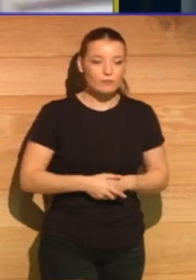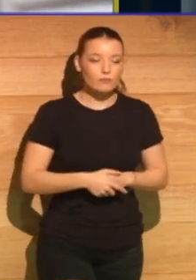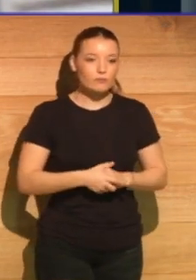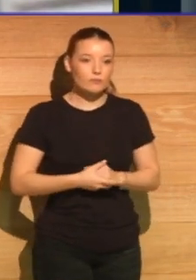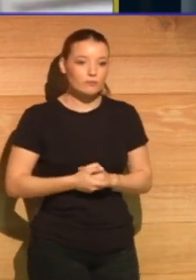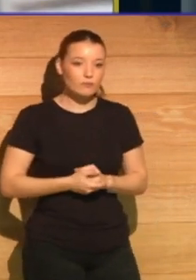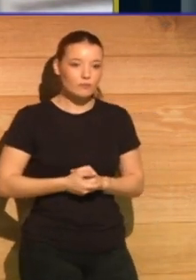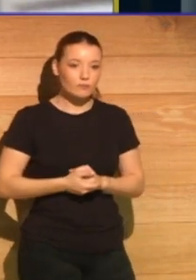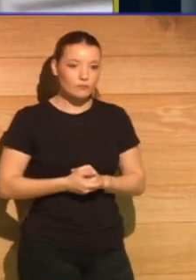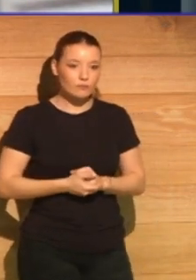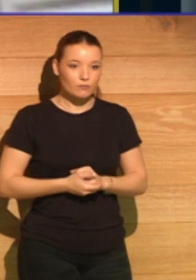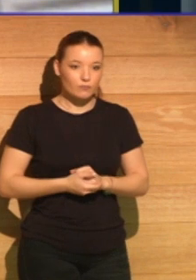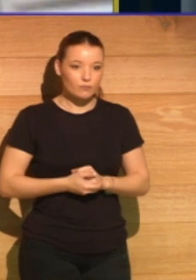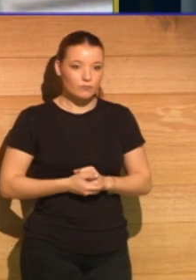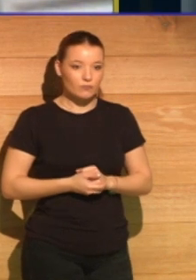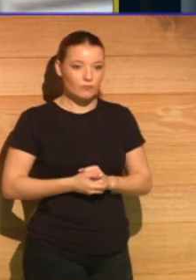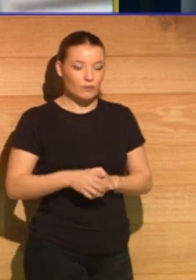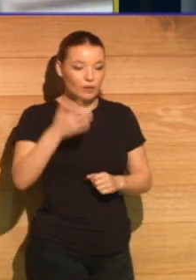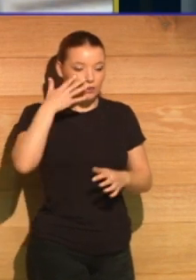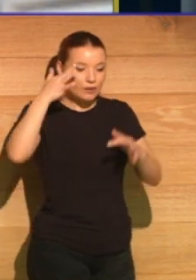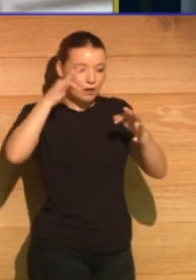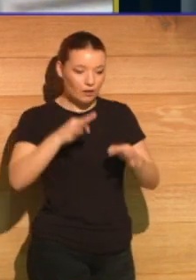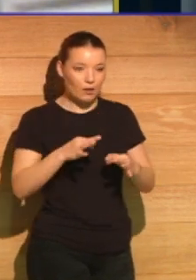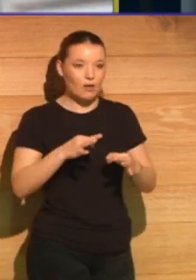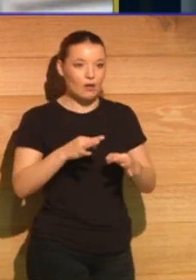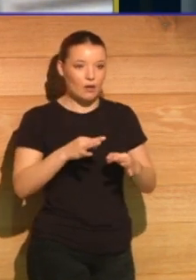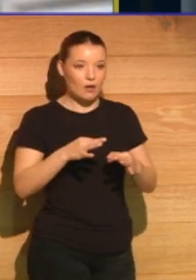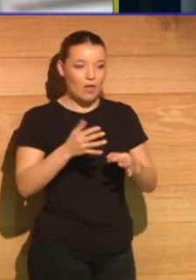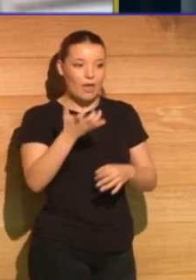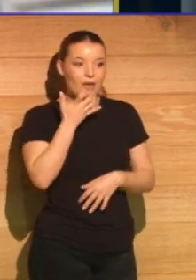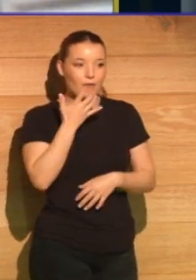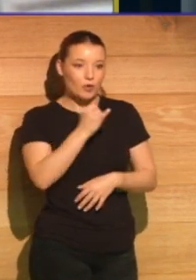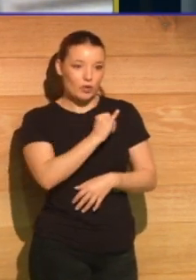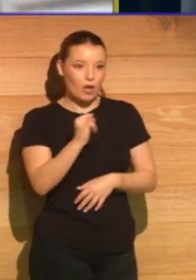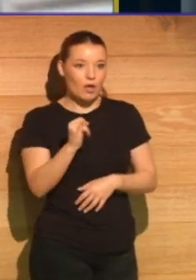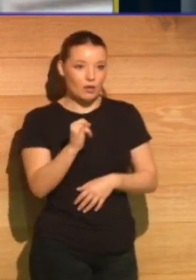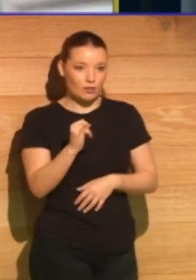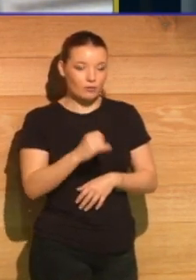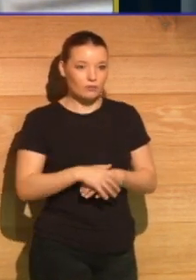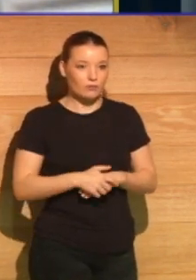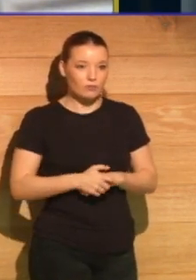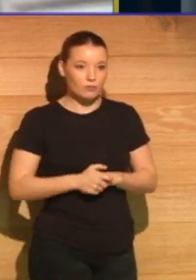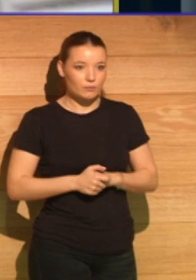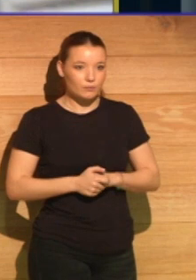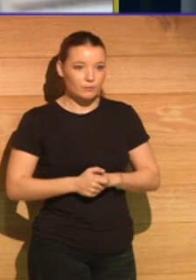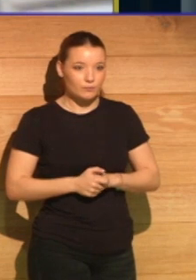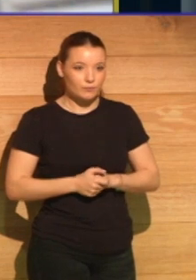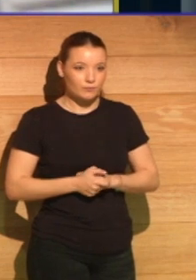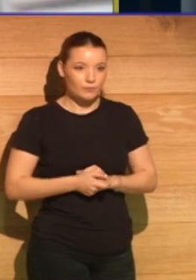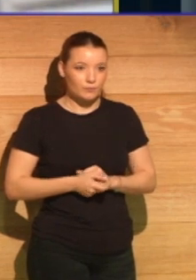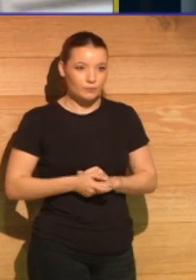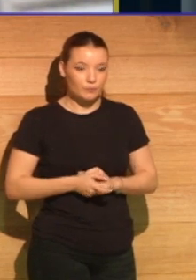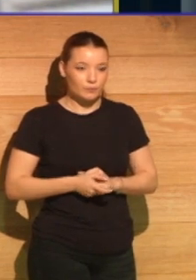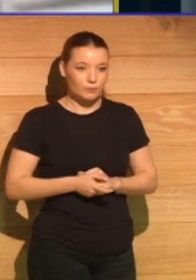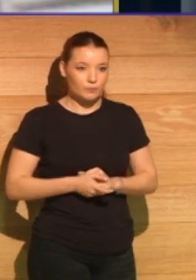ahí. En realidad sí que hay ejemplos, ¿no? que prueban esa convivencia. ¿Cuál ha